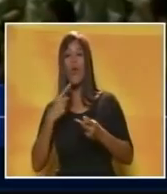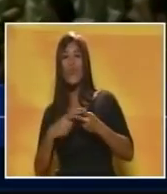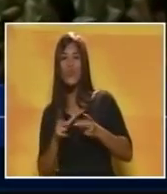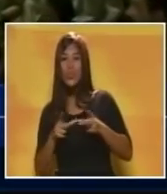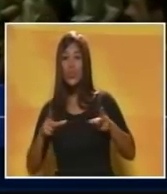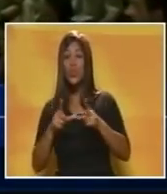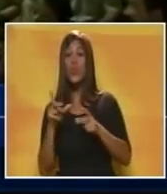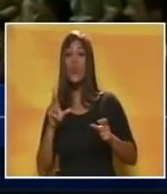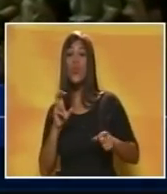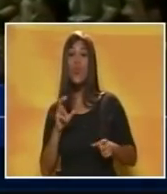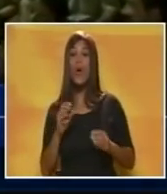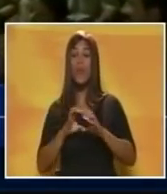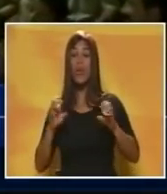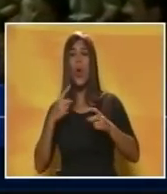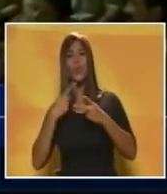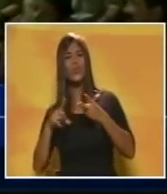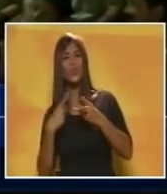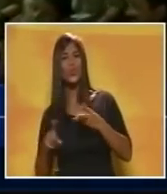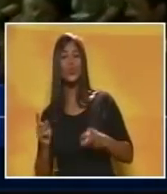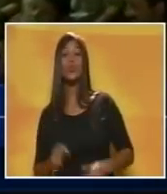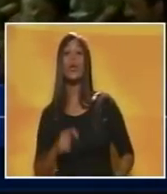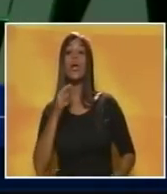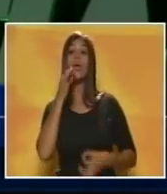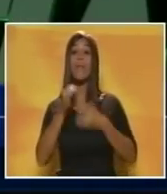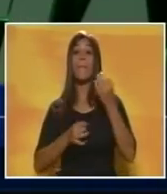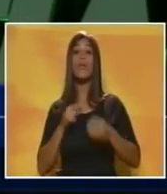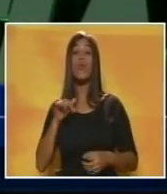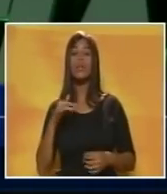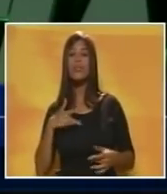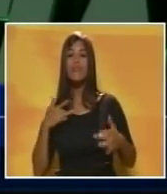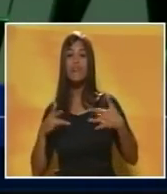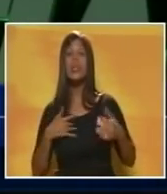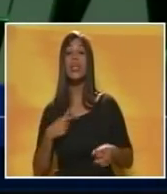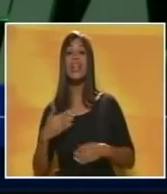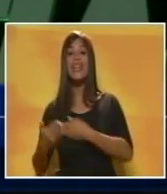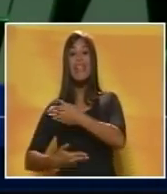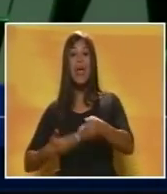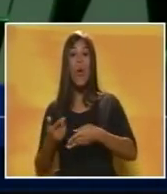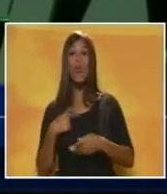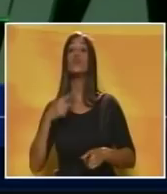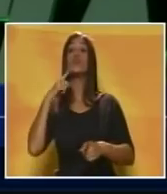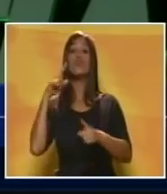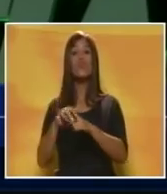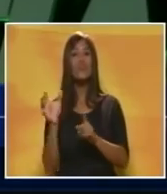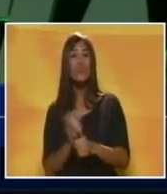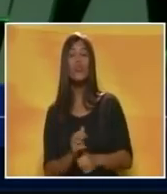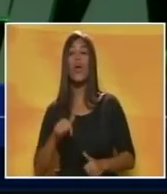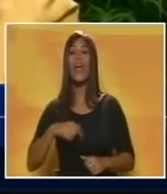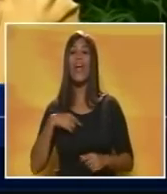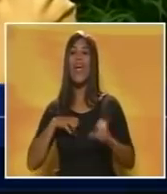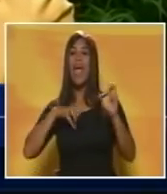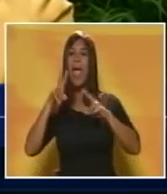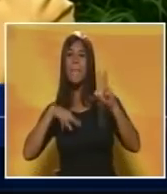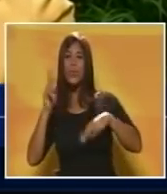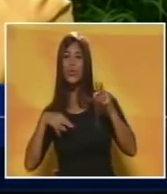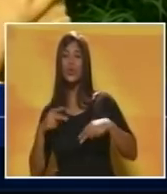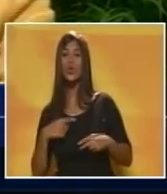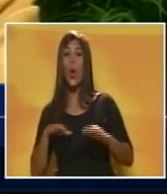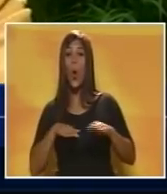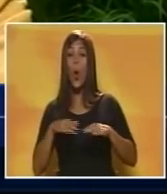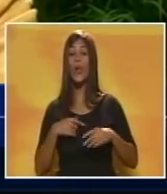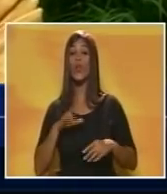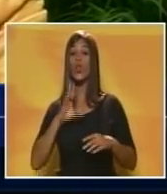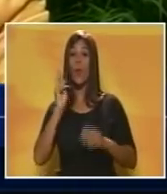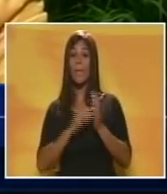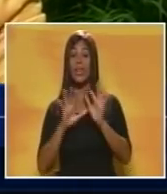Ana Remigia Farfán, entre otros. Aseguró que las intenciones de negocio logradas en la Expo Cojedes 2018 no se han